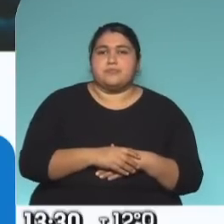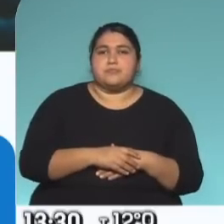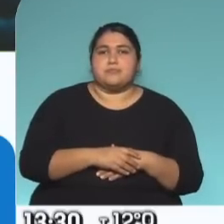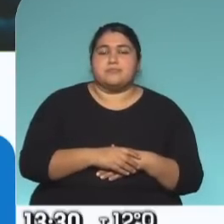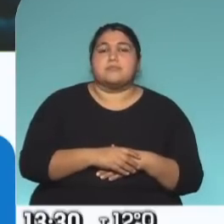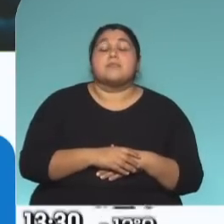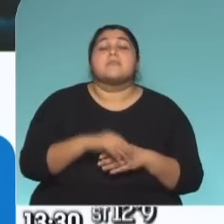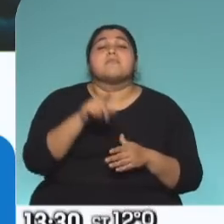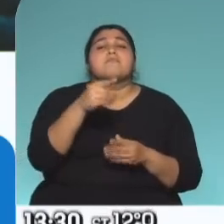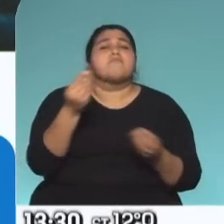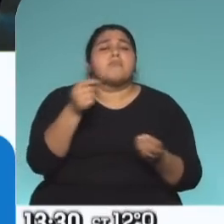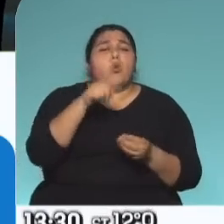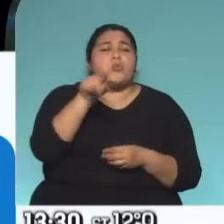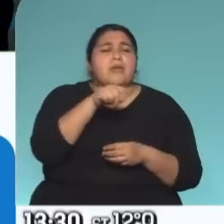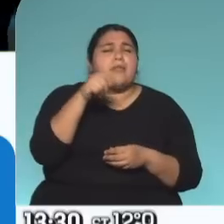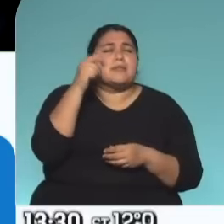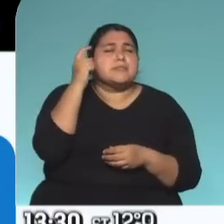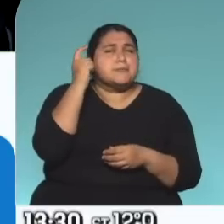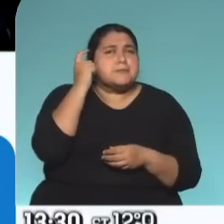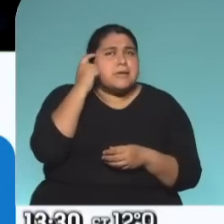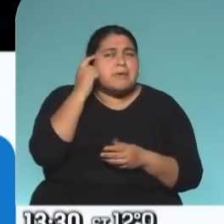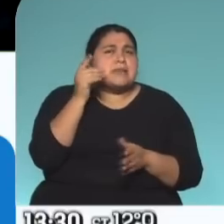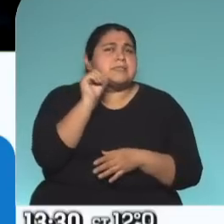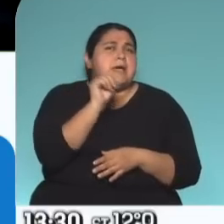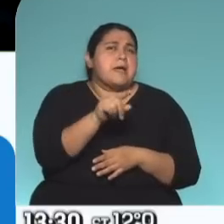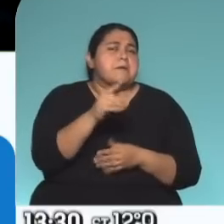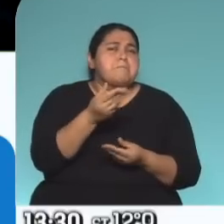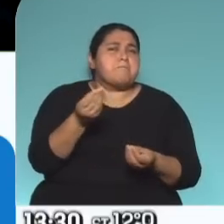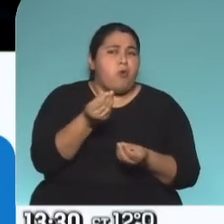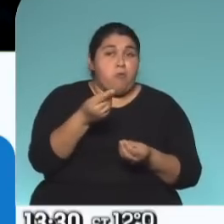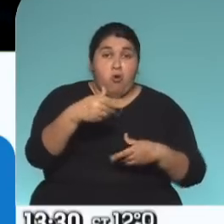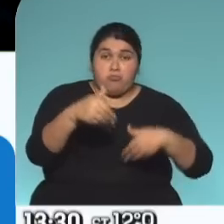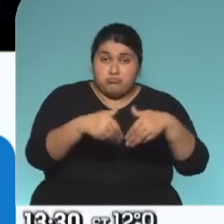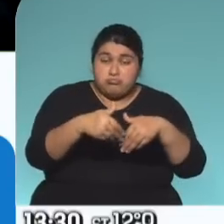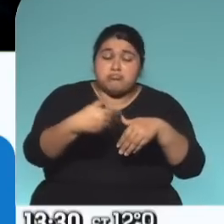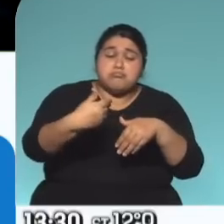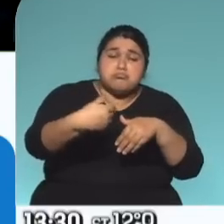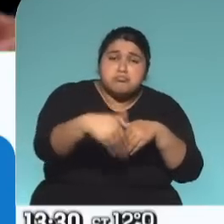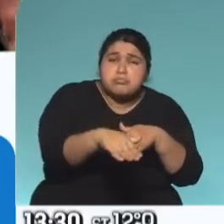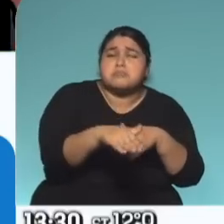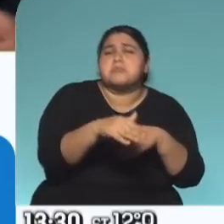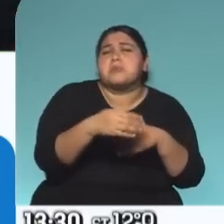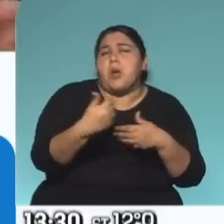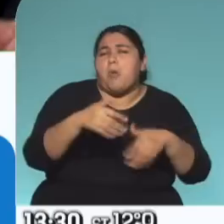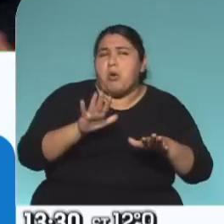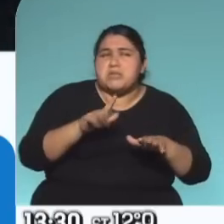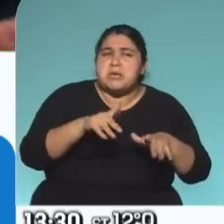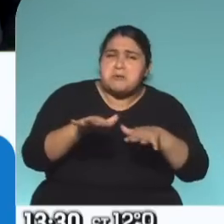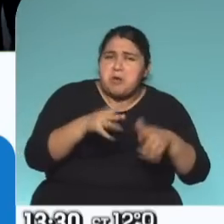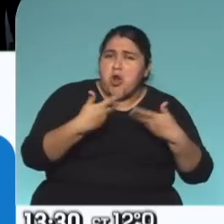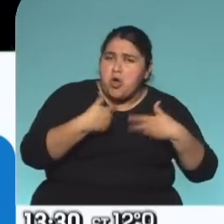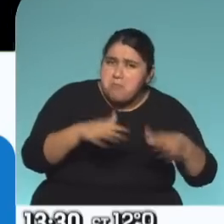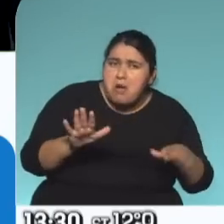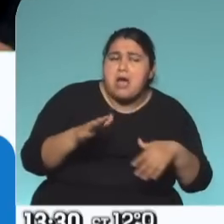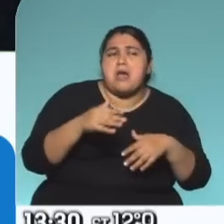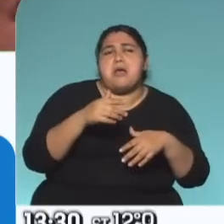¿y qué expectativas tenés vos con respecto a que las elecciones puedan transcurrir normalmente, que se